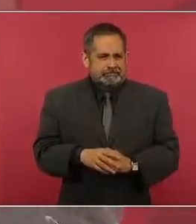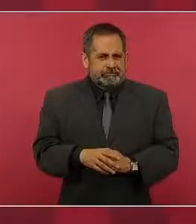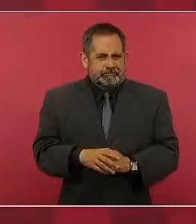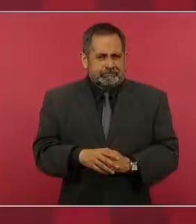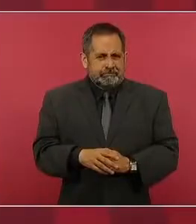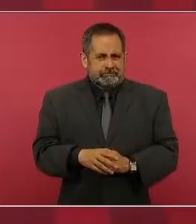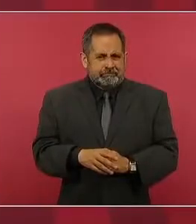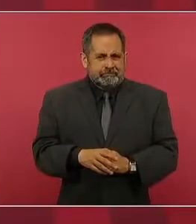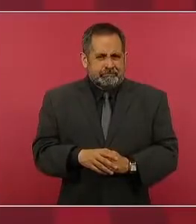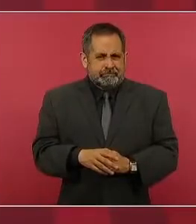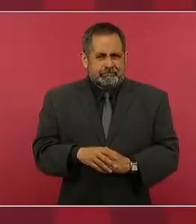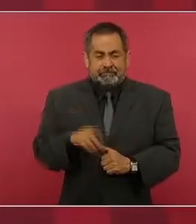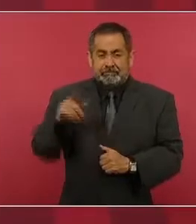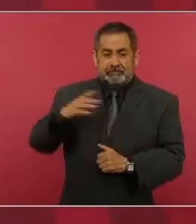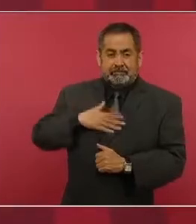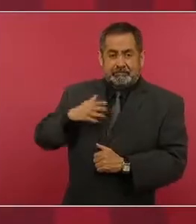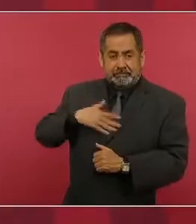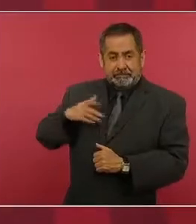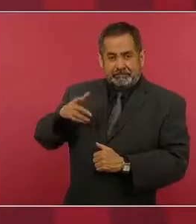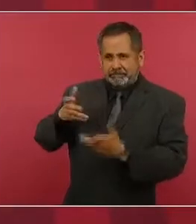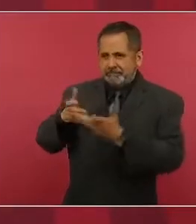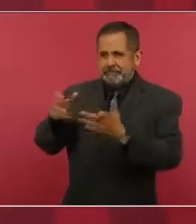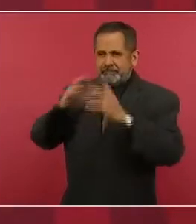la quinta de allá de Palenque,